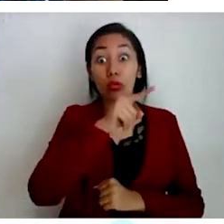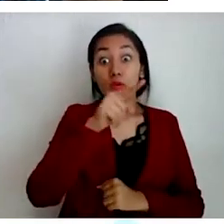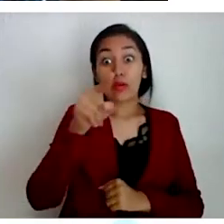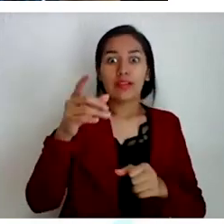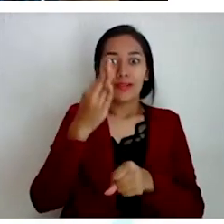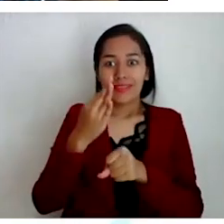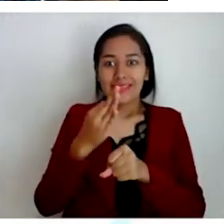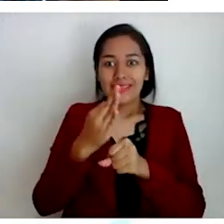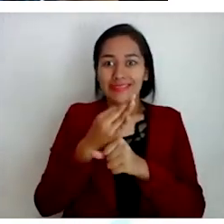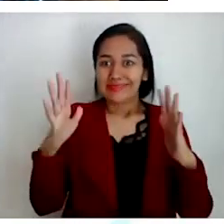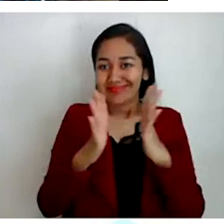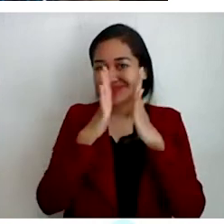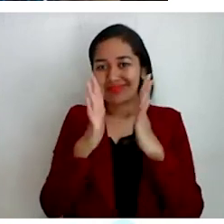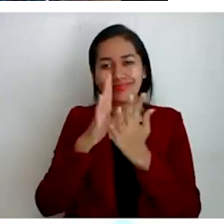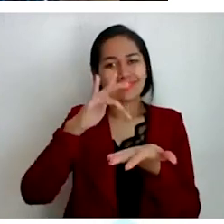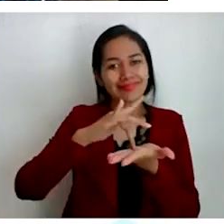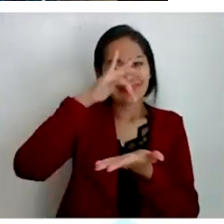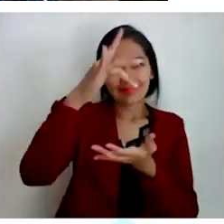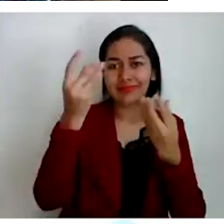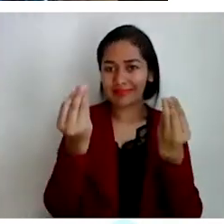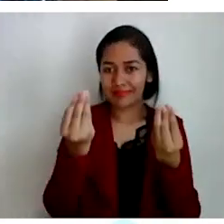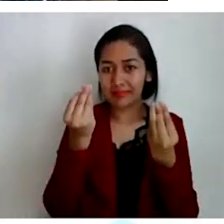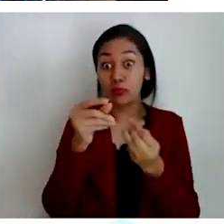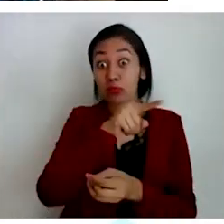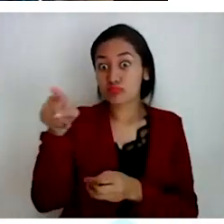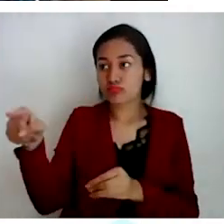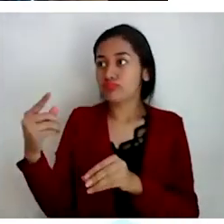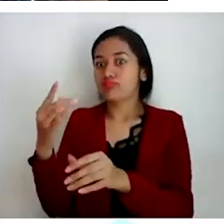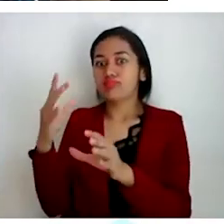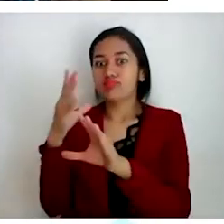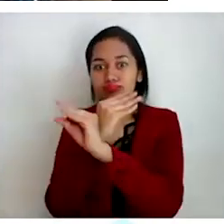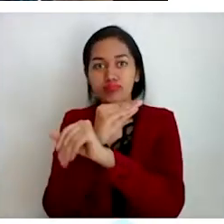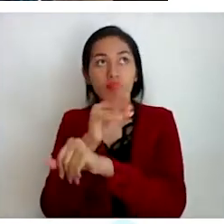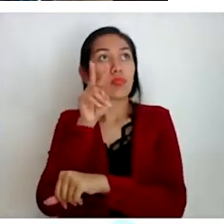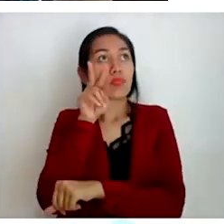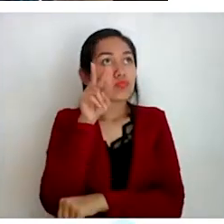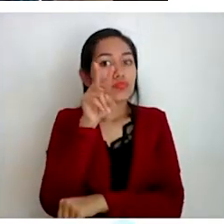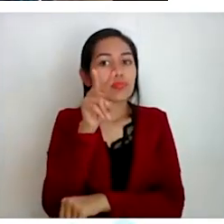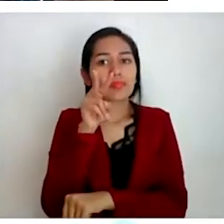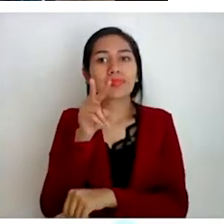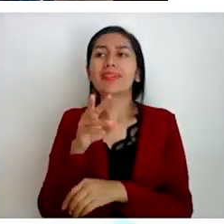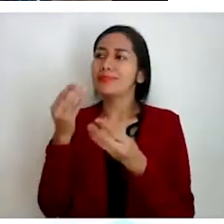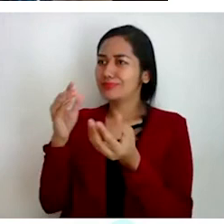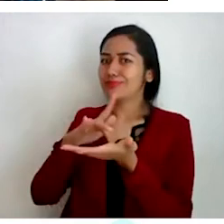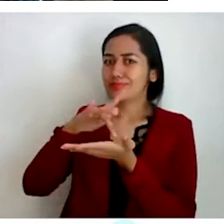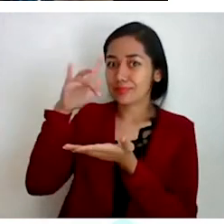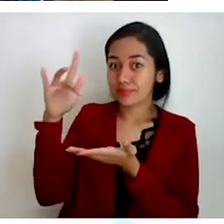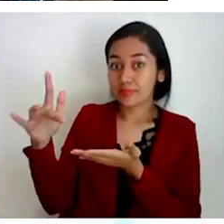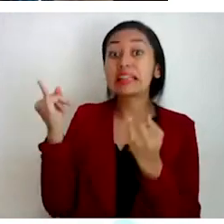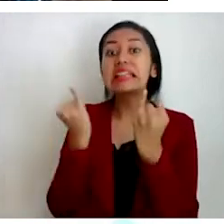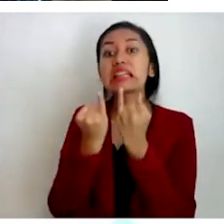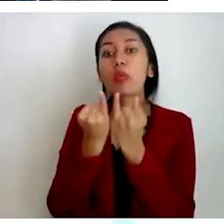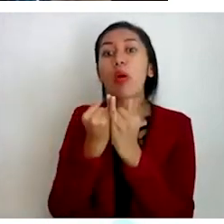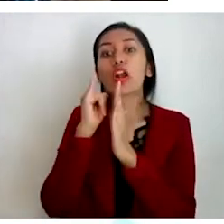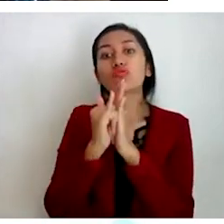Les recordamos a todos los que nos están viendo que más adelante vamos a subir el video de la conferencia a nuestras redes y al